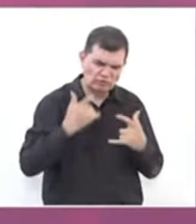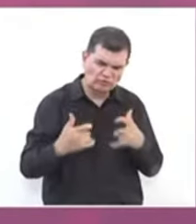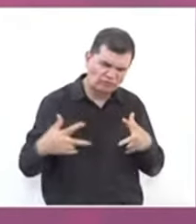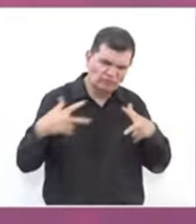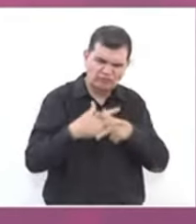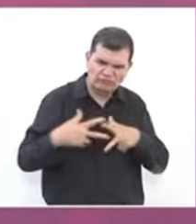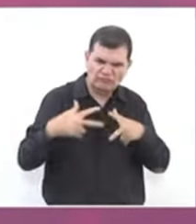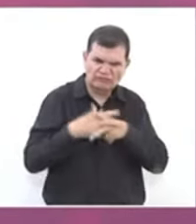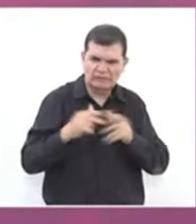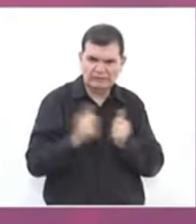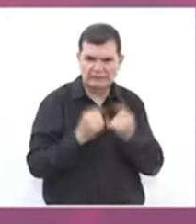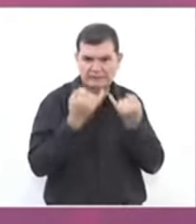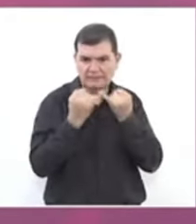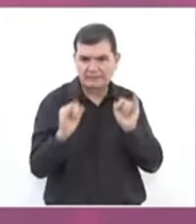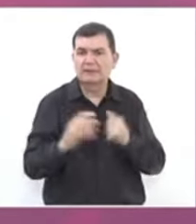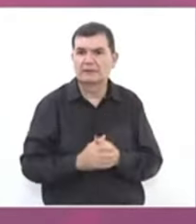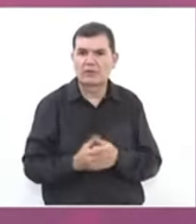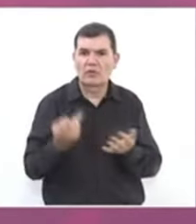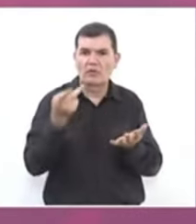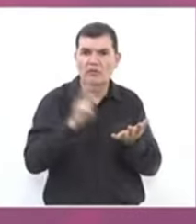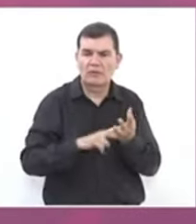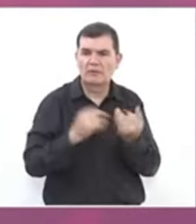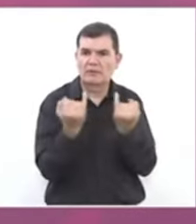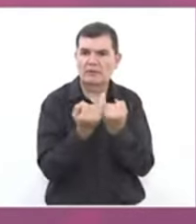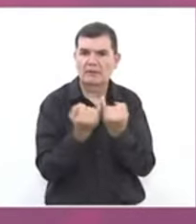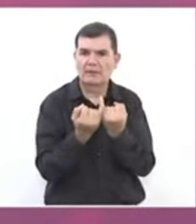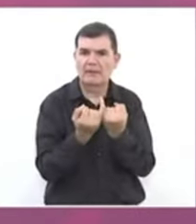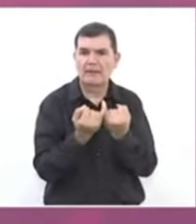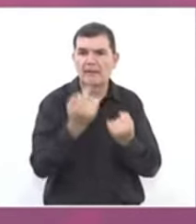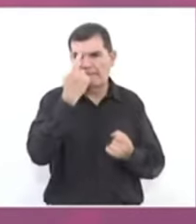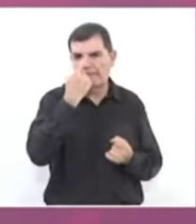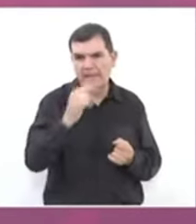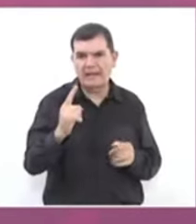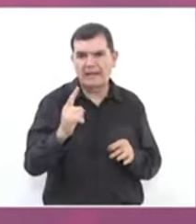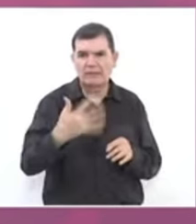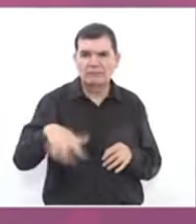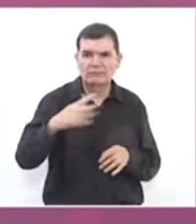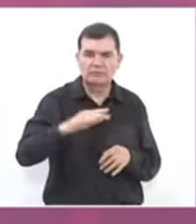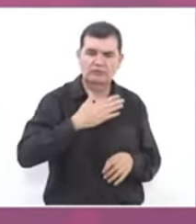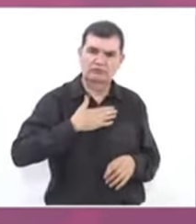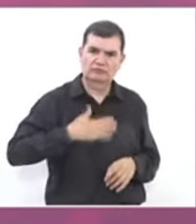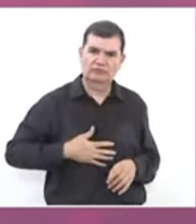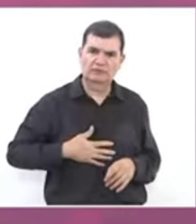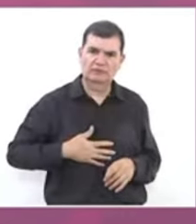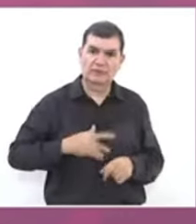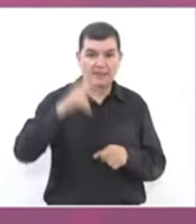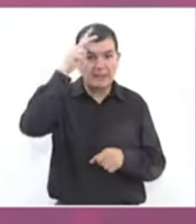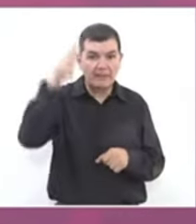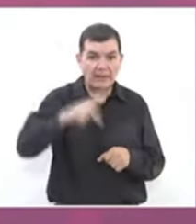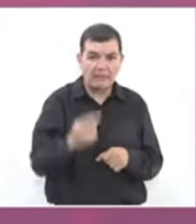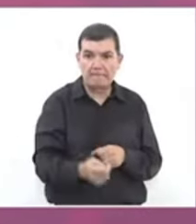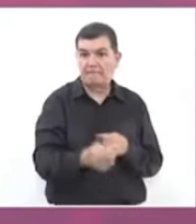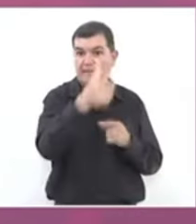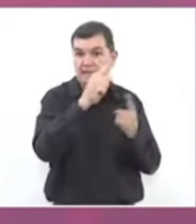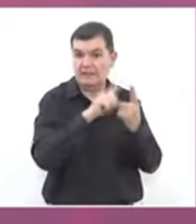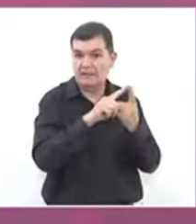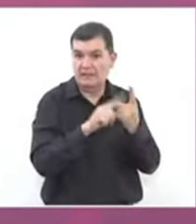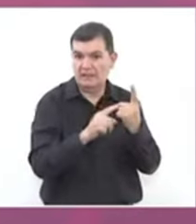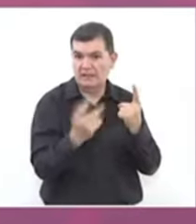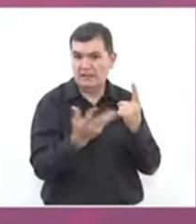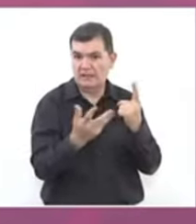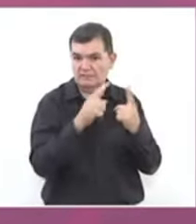arriba. Es muy importante si tienes alguna duda o pregunta en la cajita de los comentarios. Ya se